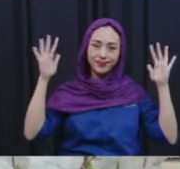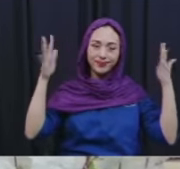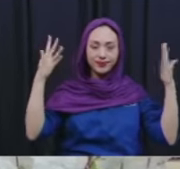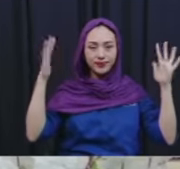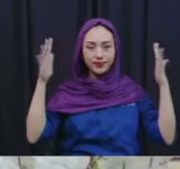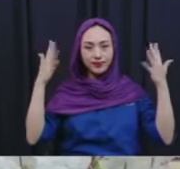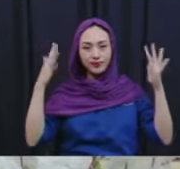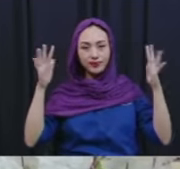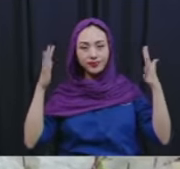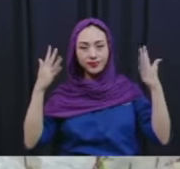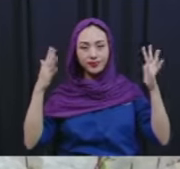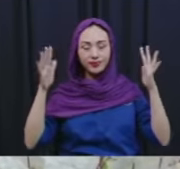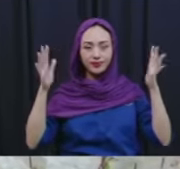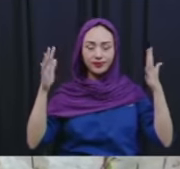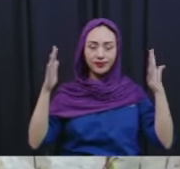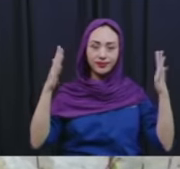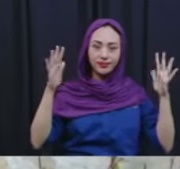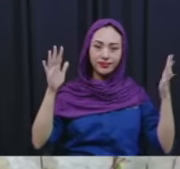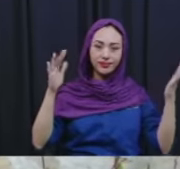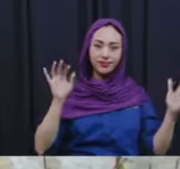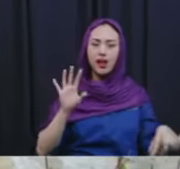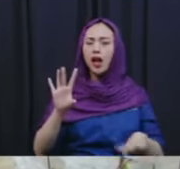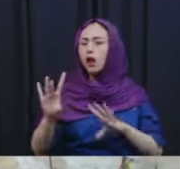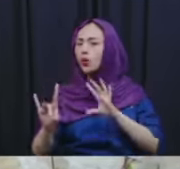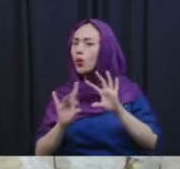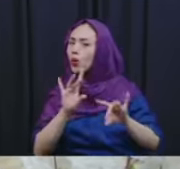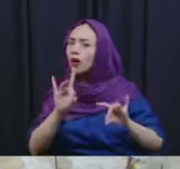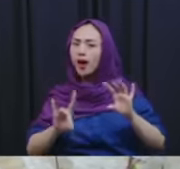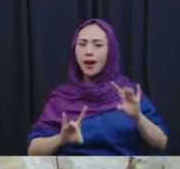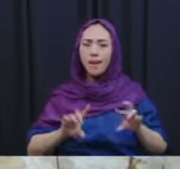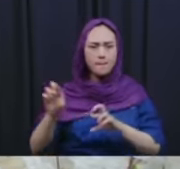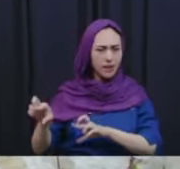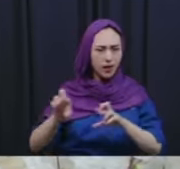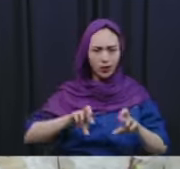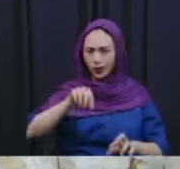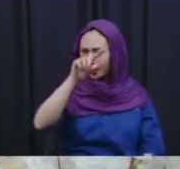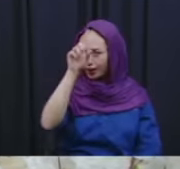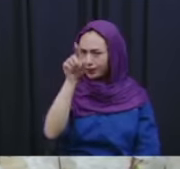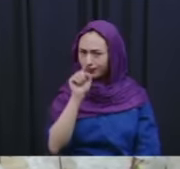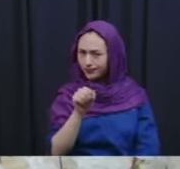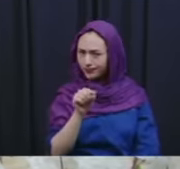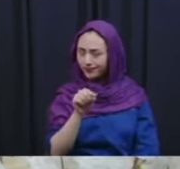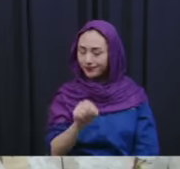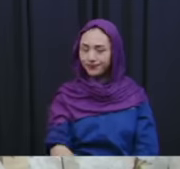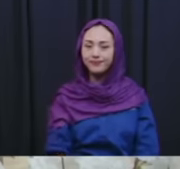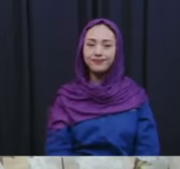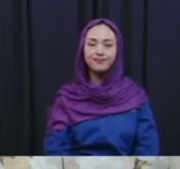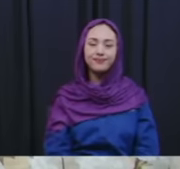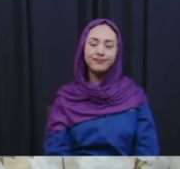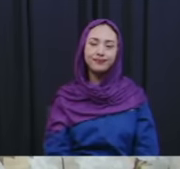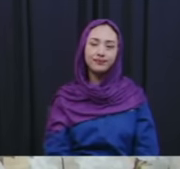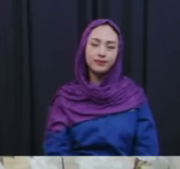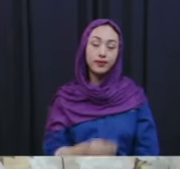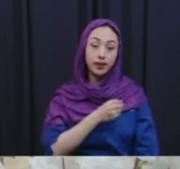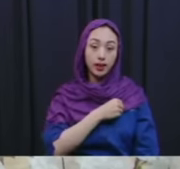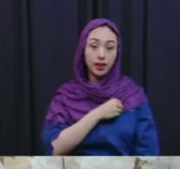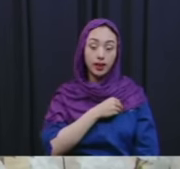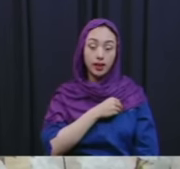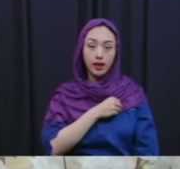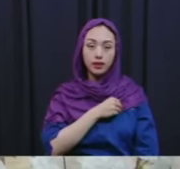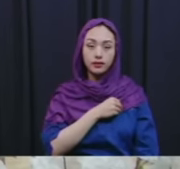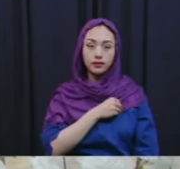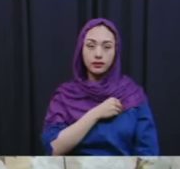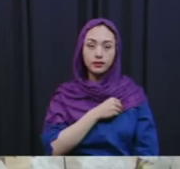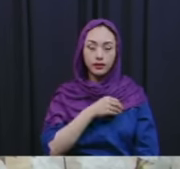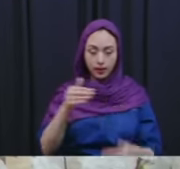bendito hay alguien más alguen más que se quiera acercar